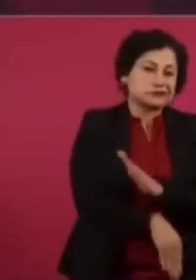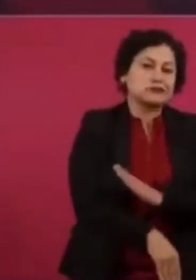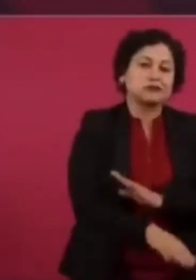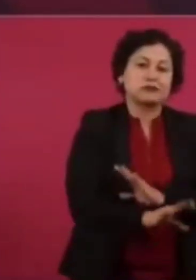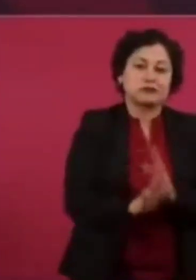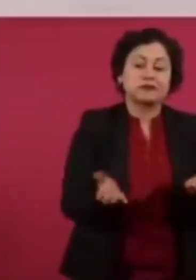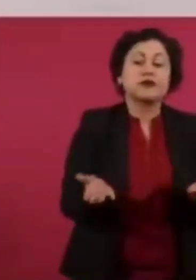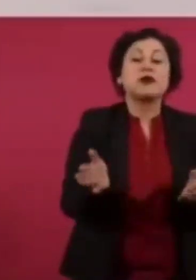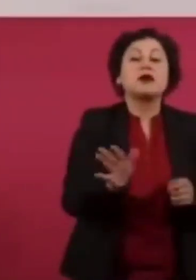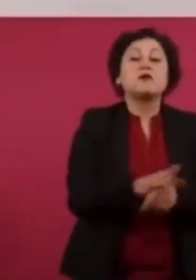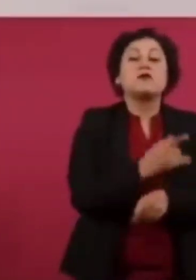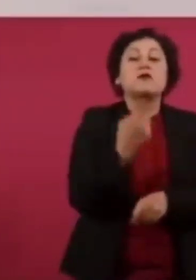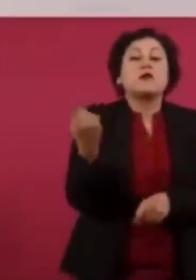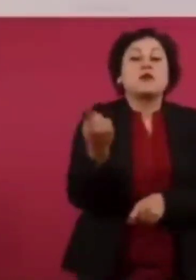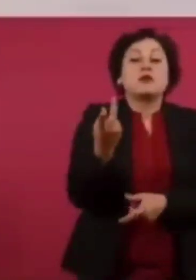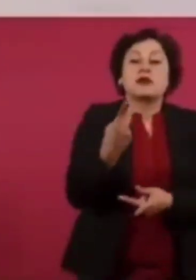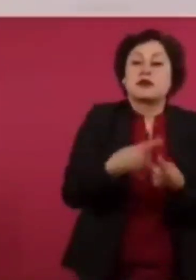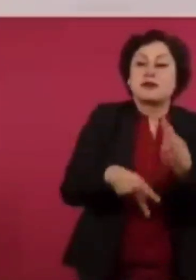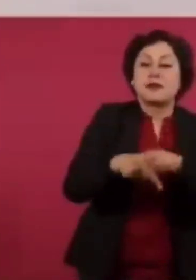Que solo causa daño